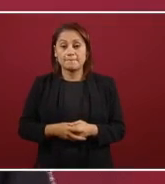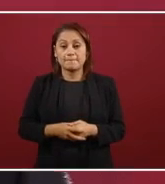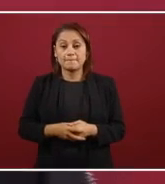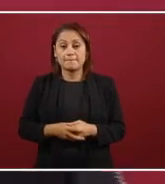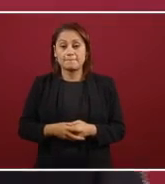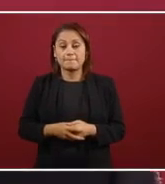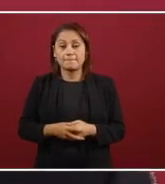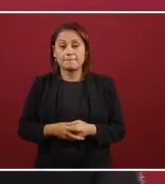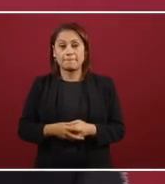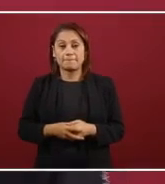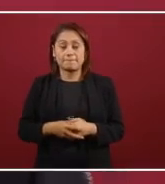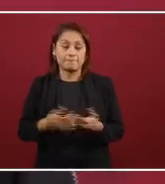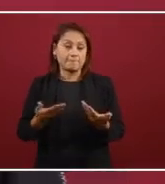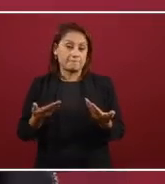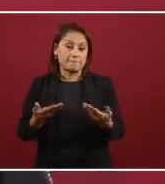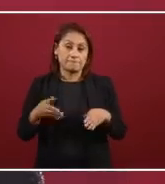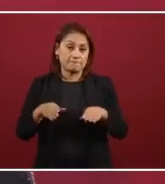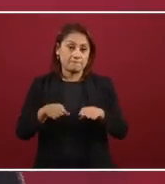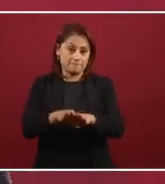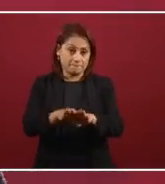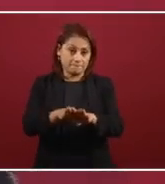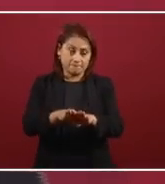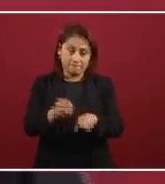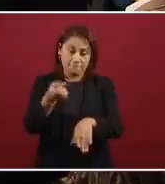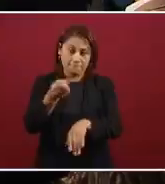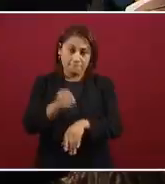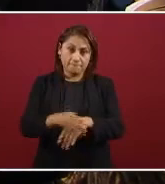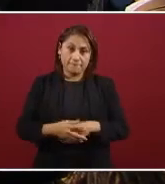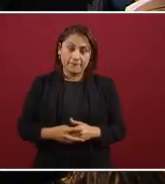detenida la